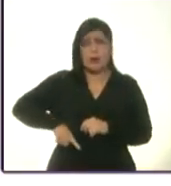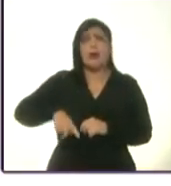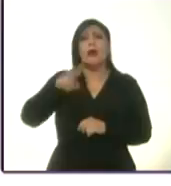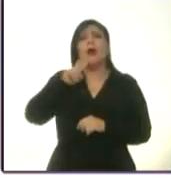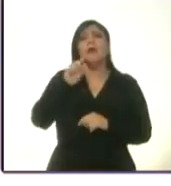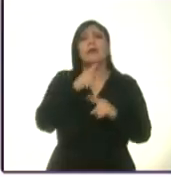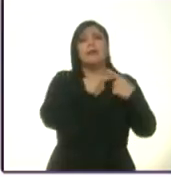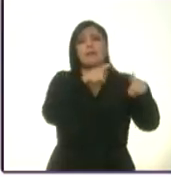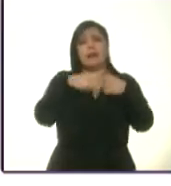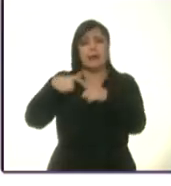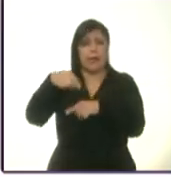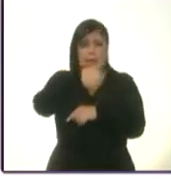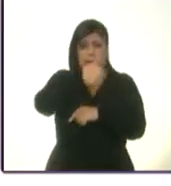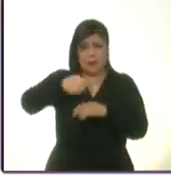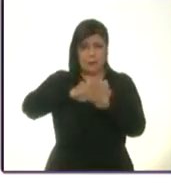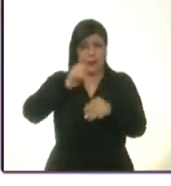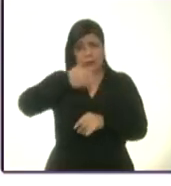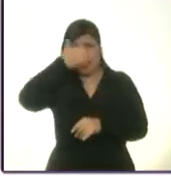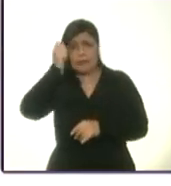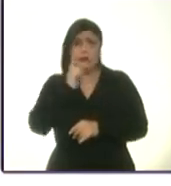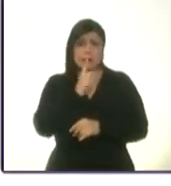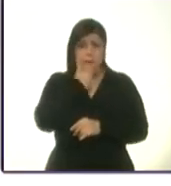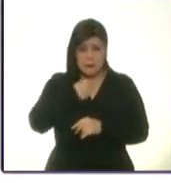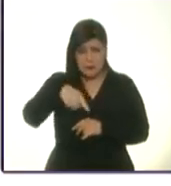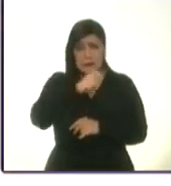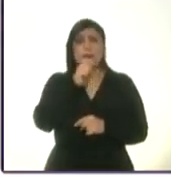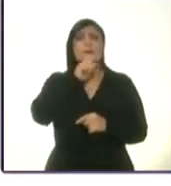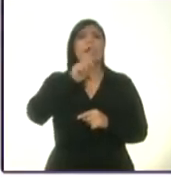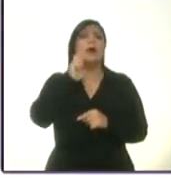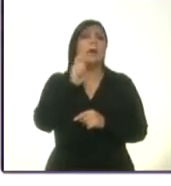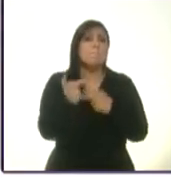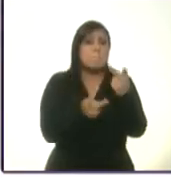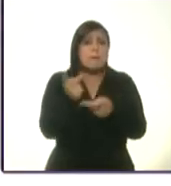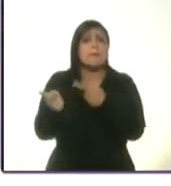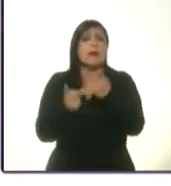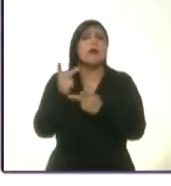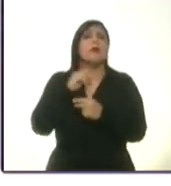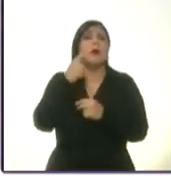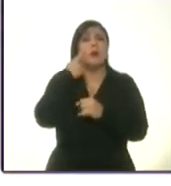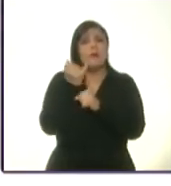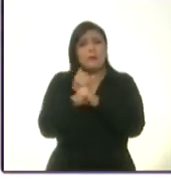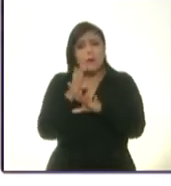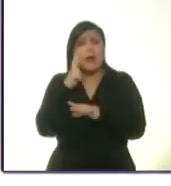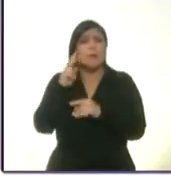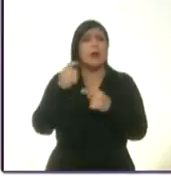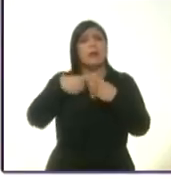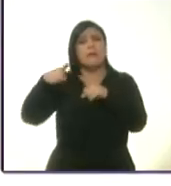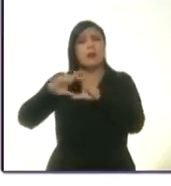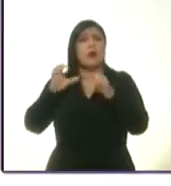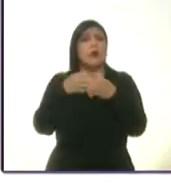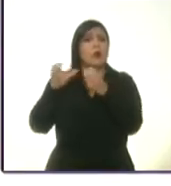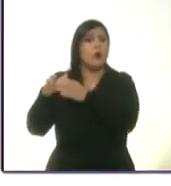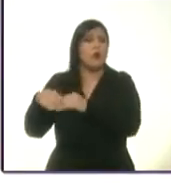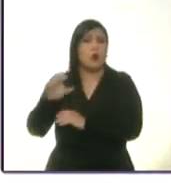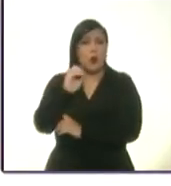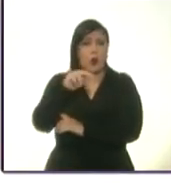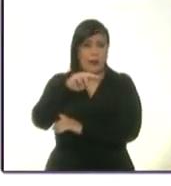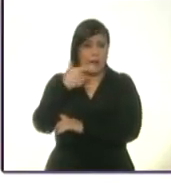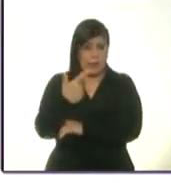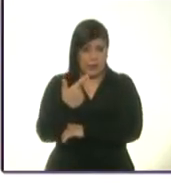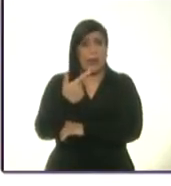diferente para cada candidata y candidato y está basada en la información que se recibió de organizaciones de la sociedad y